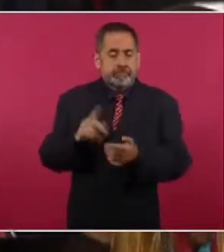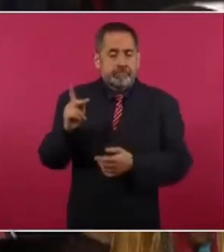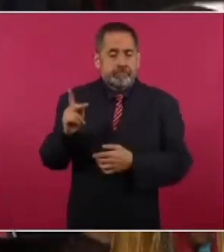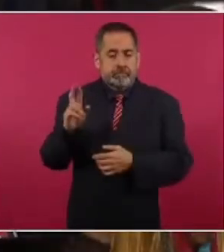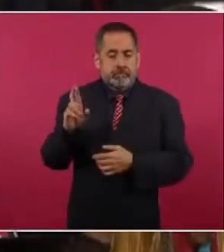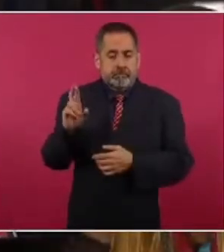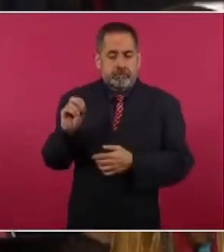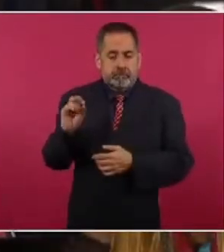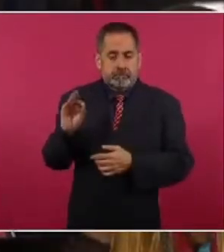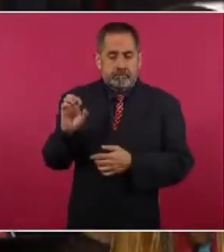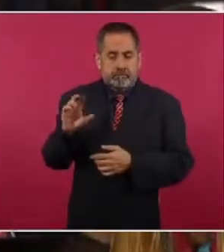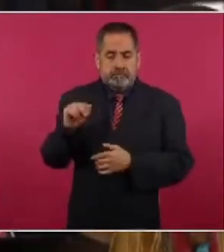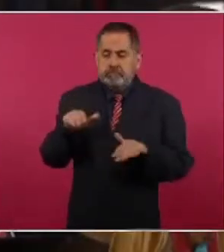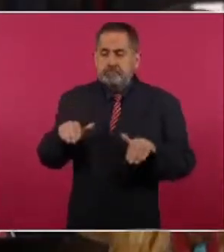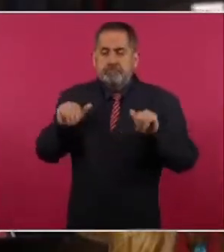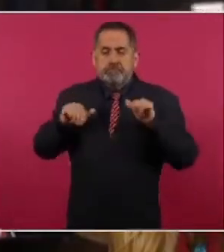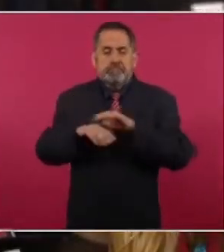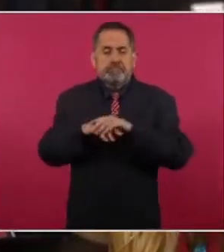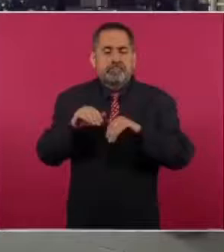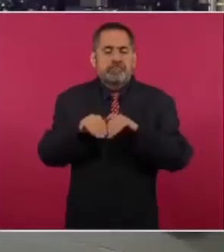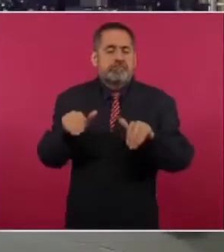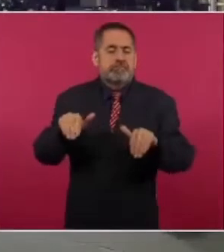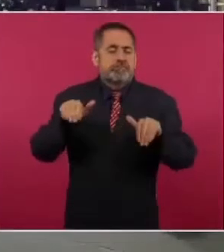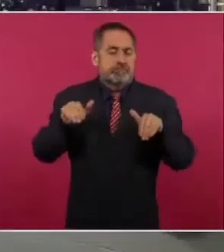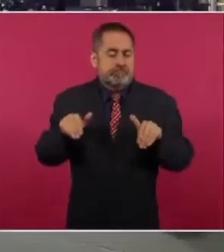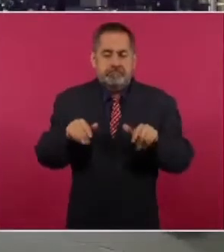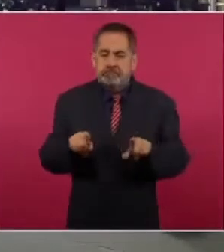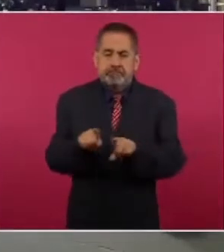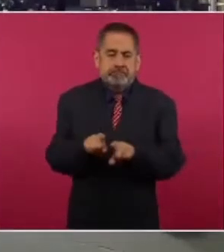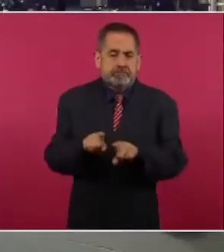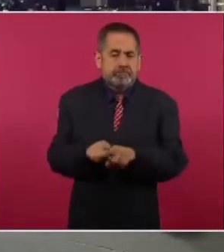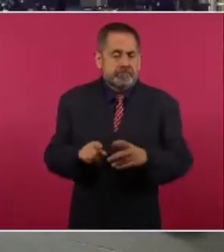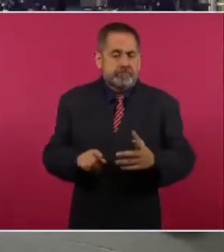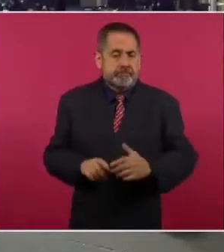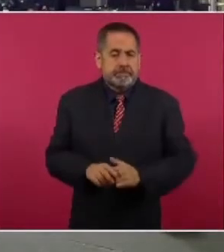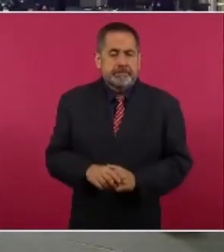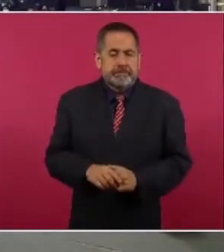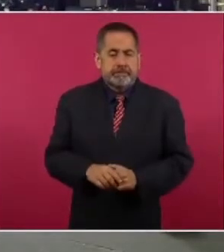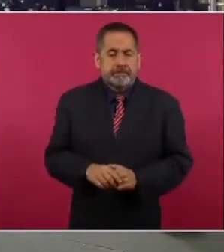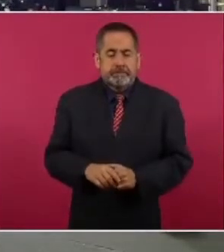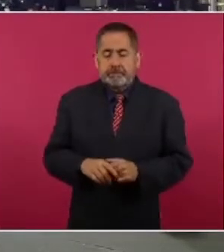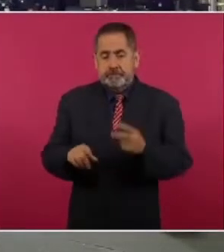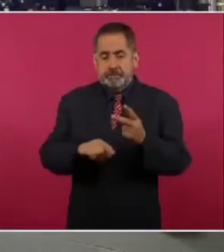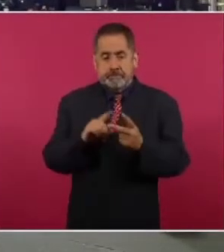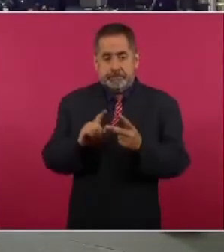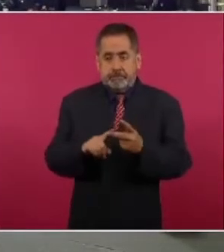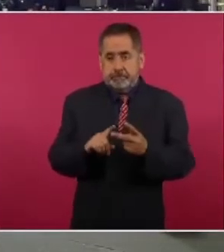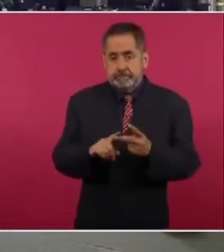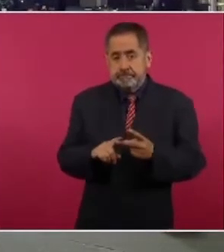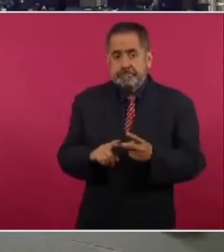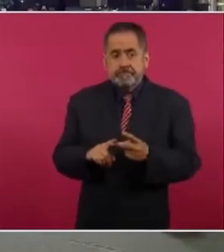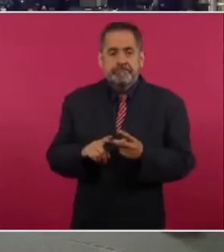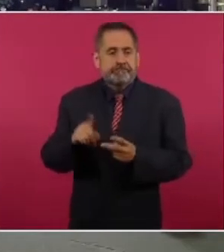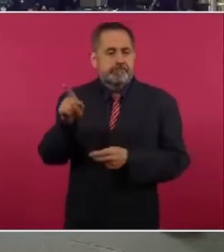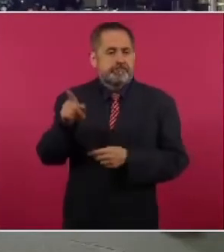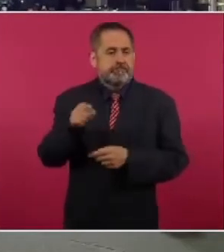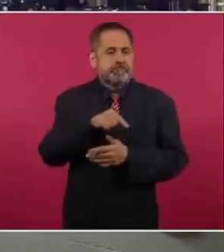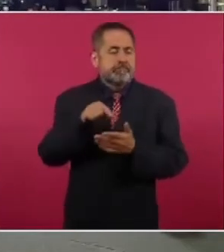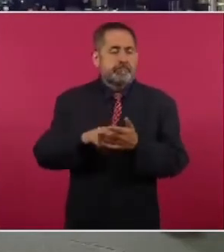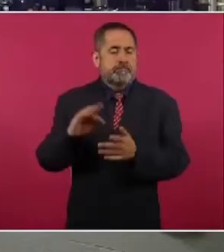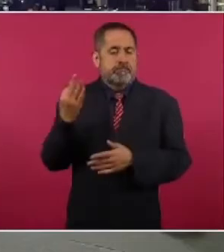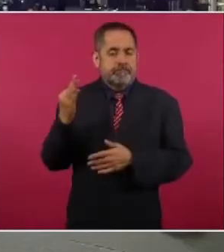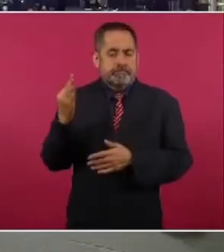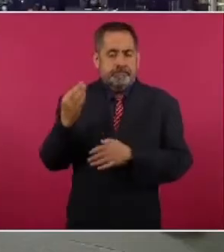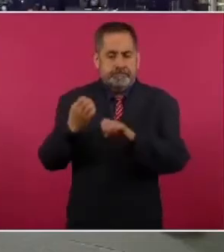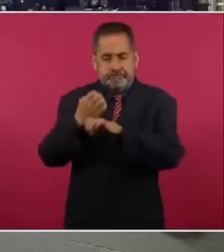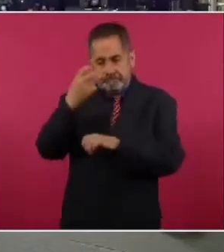mantenido al margen con respecto a este tema y a otros del mismo rubro. El caso 2 es en Tlalnepantla, Estado de